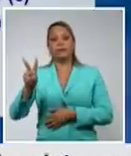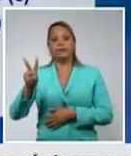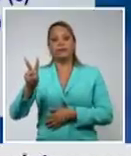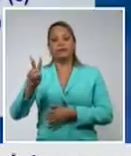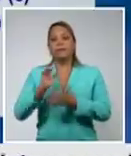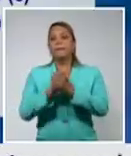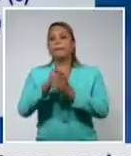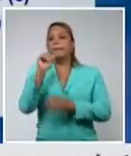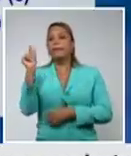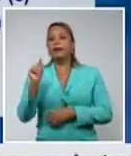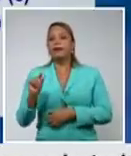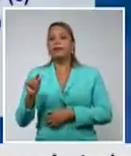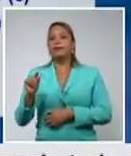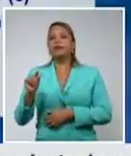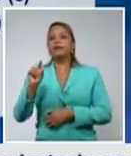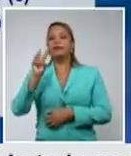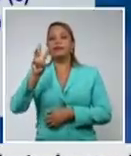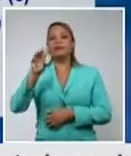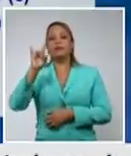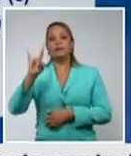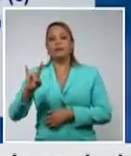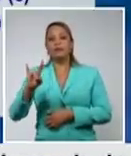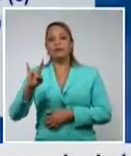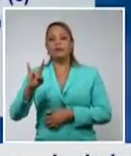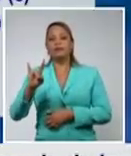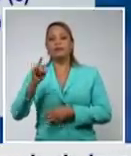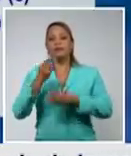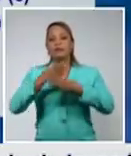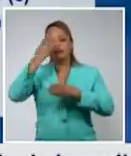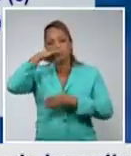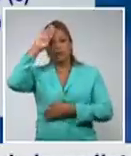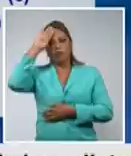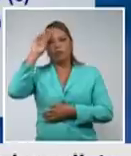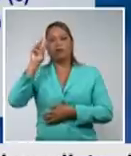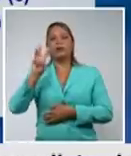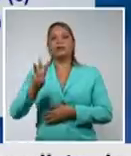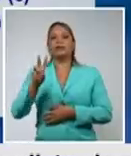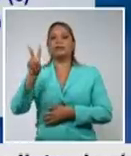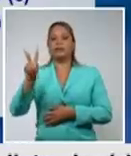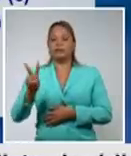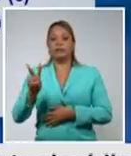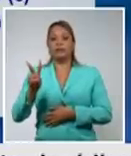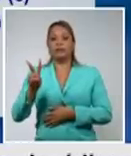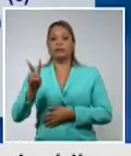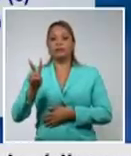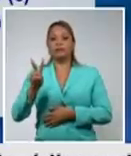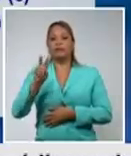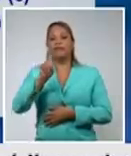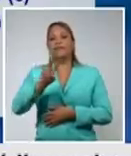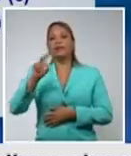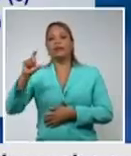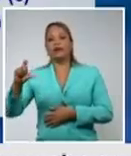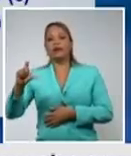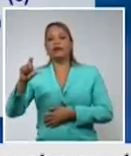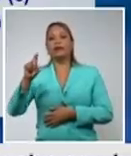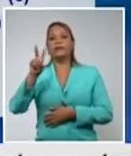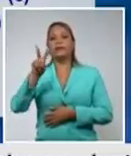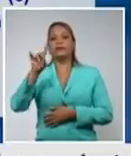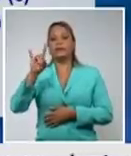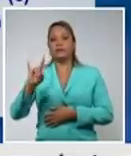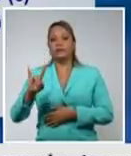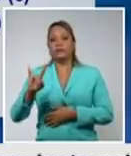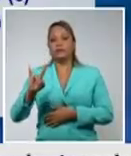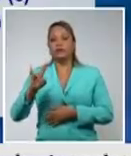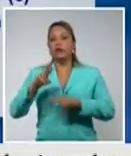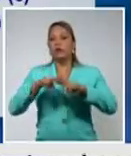Mayabeque 39, Santiago de Cuba 32, Villa Clara 29,